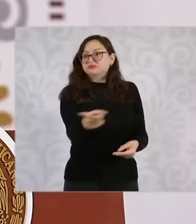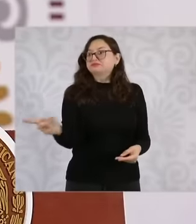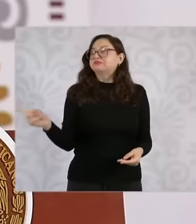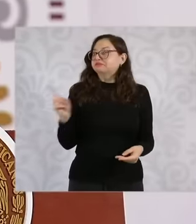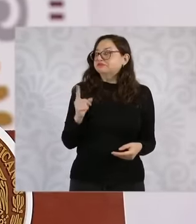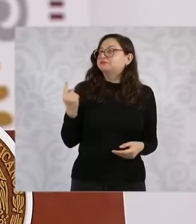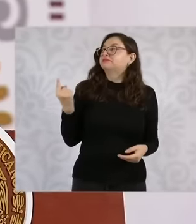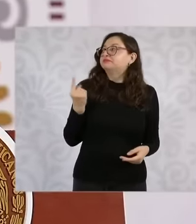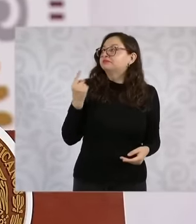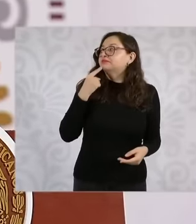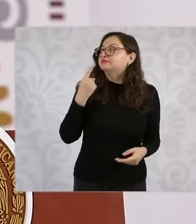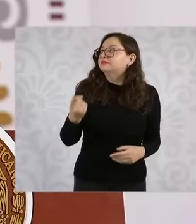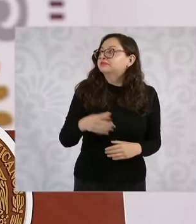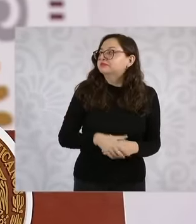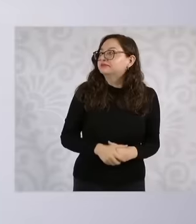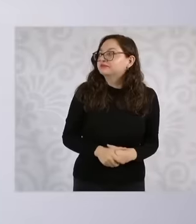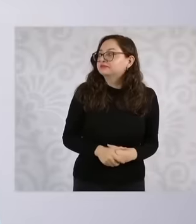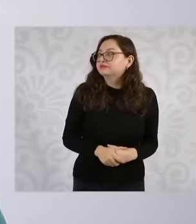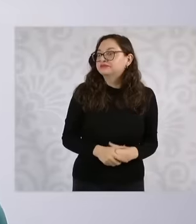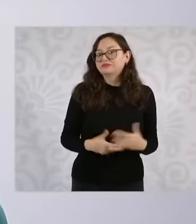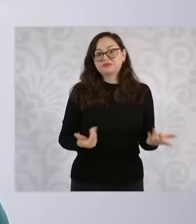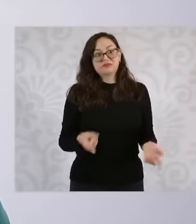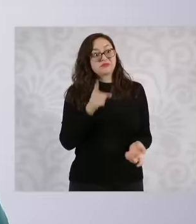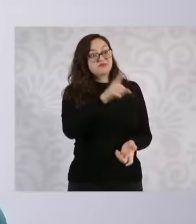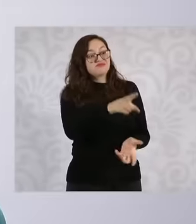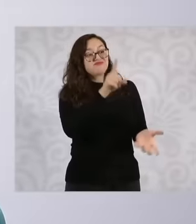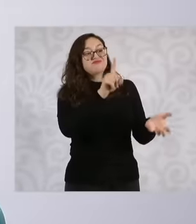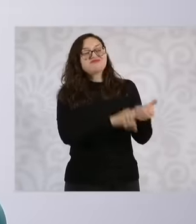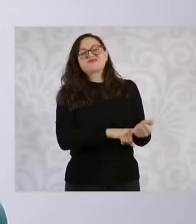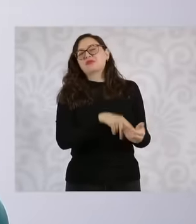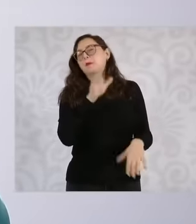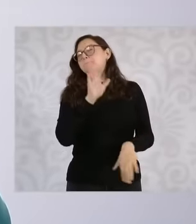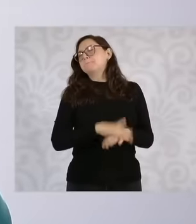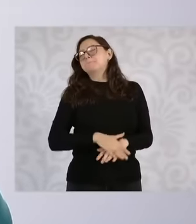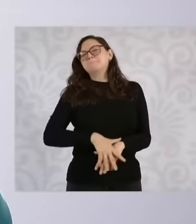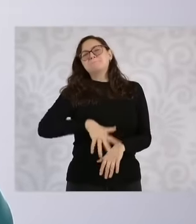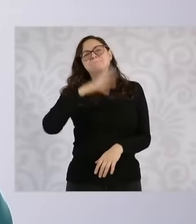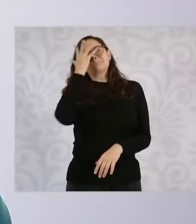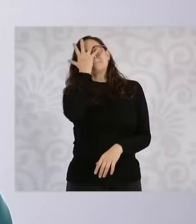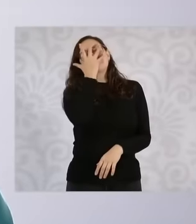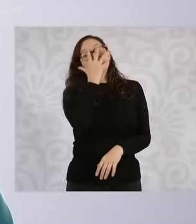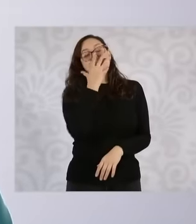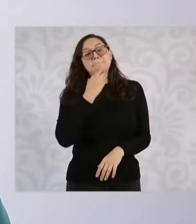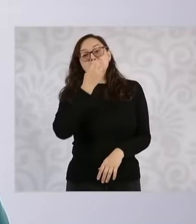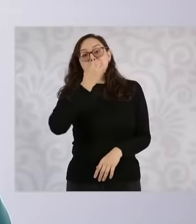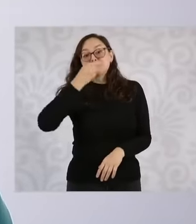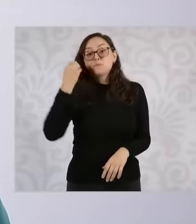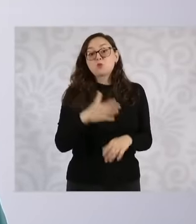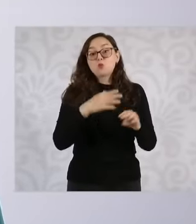de los aeropuertos o una de las arquitecturas más bellas del mundo.